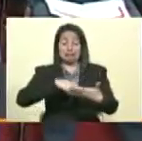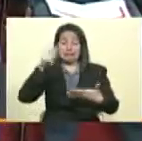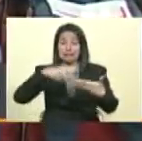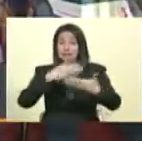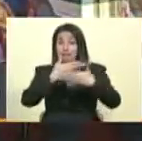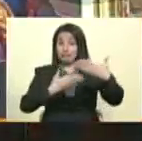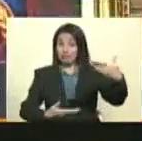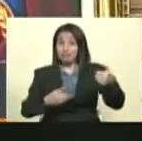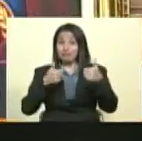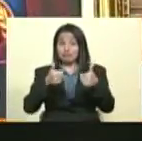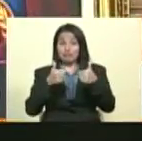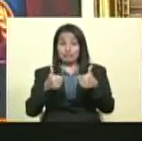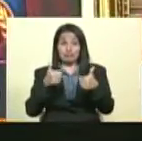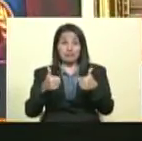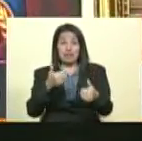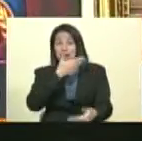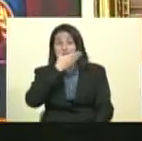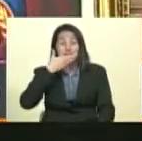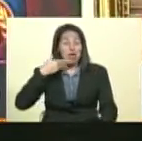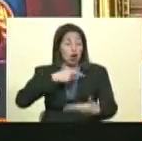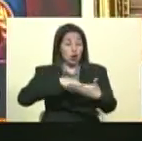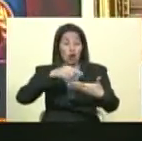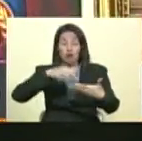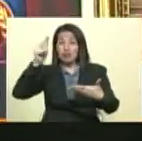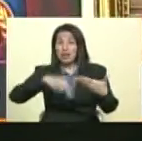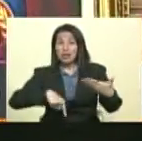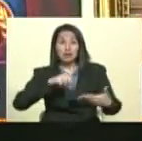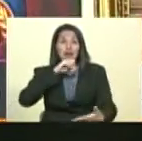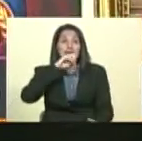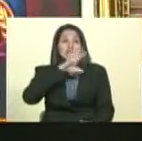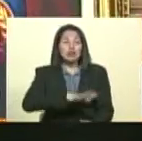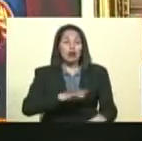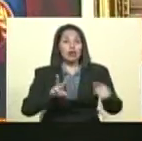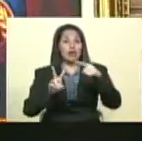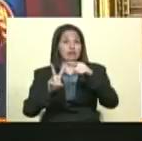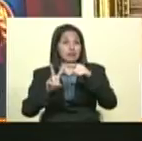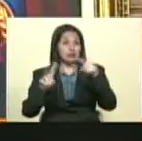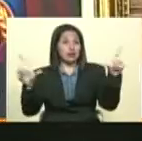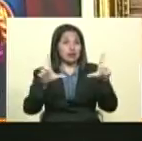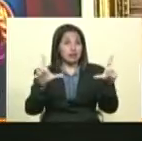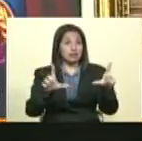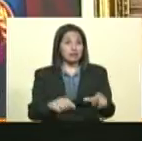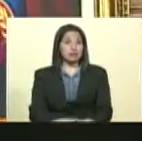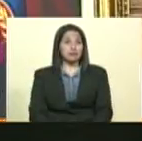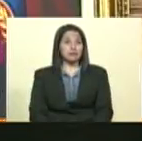que vamos a firmar. El mejor contrato de la historia de Venezolana de Televisión.